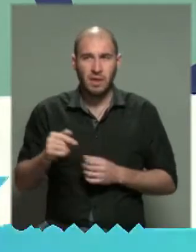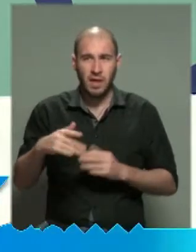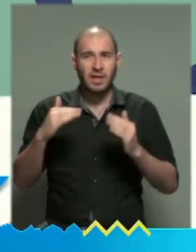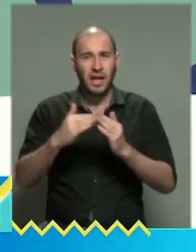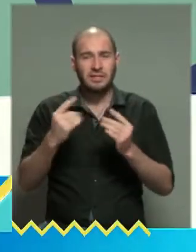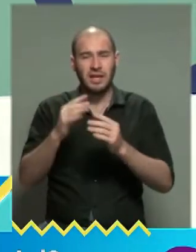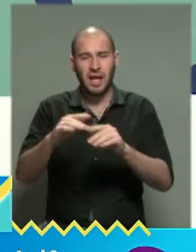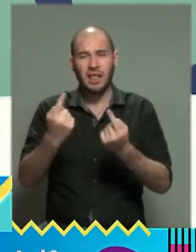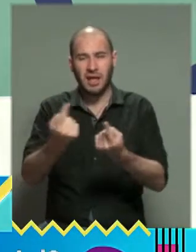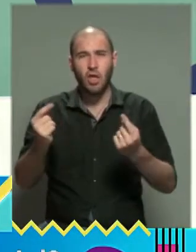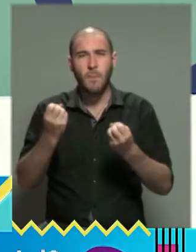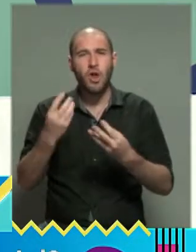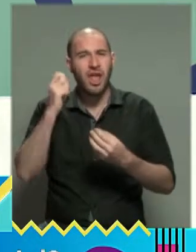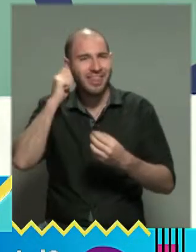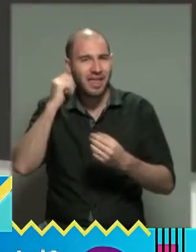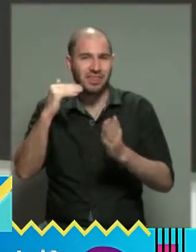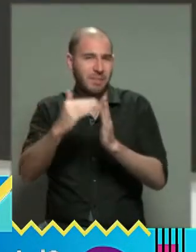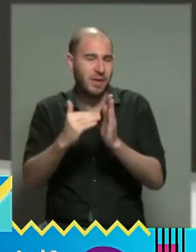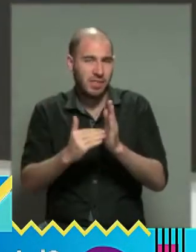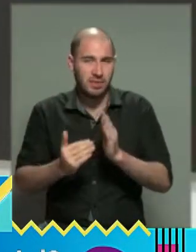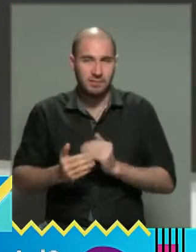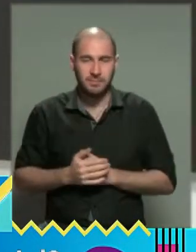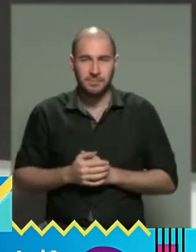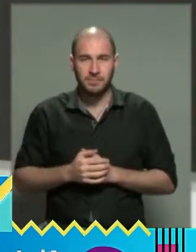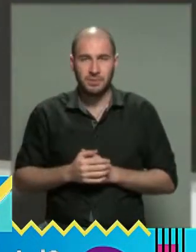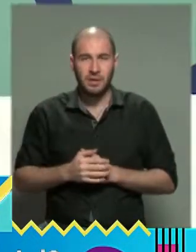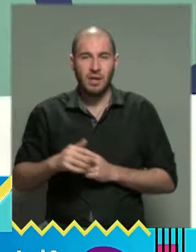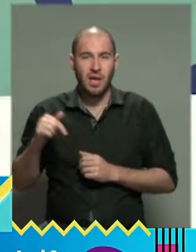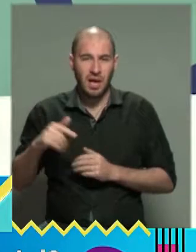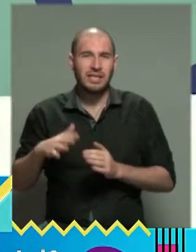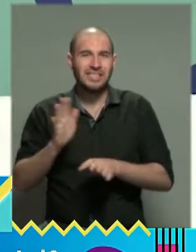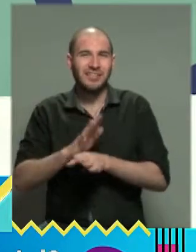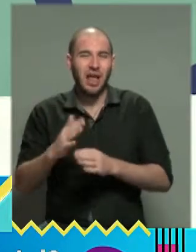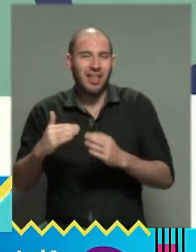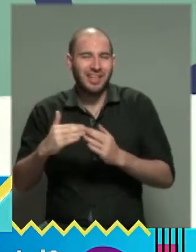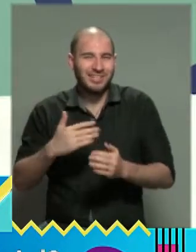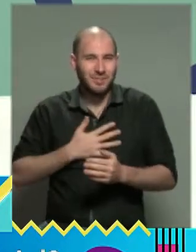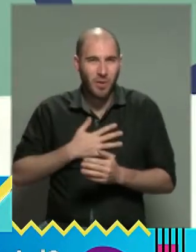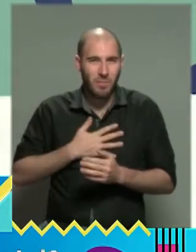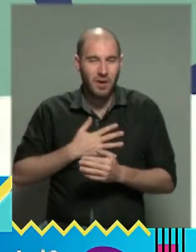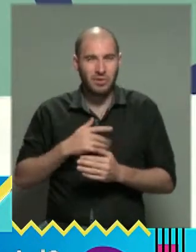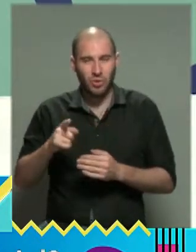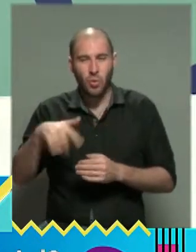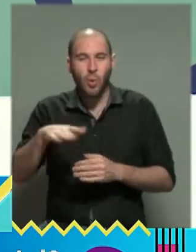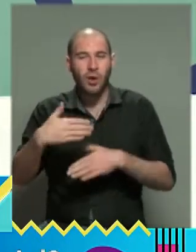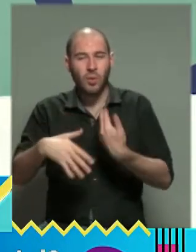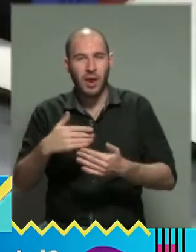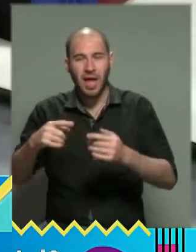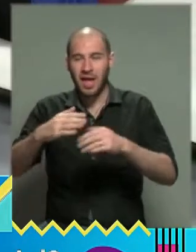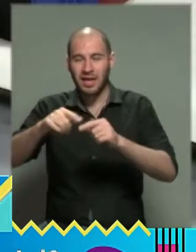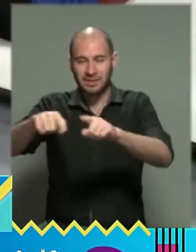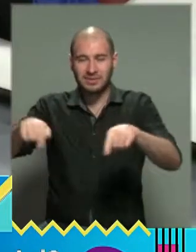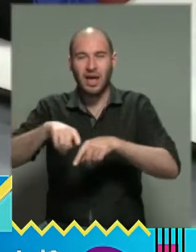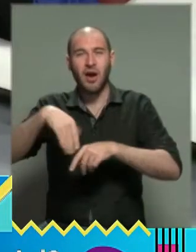casa a cada niño por sus edades. Digo, algo que tenga este sentido de hogar, un lugar para que tengan para jugar, un patio que tengan